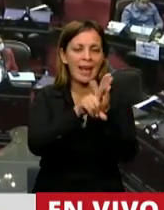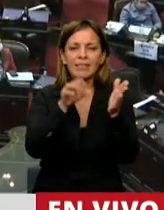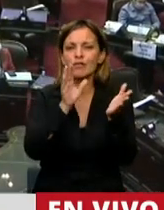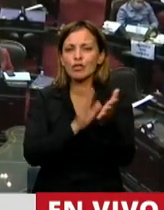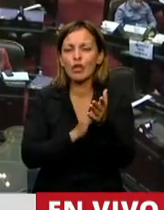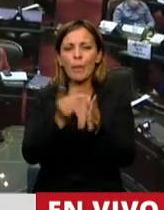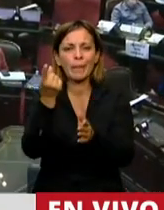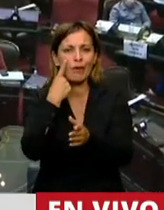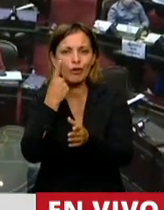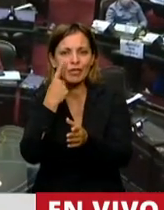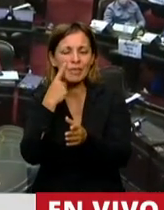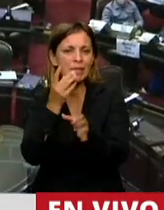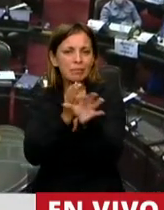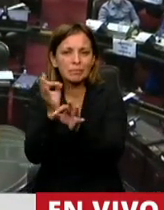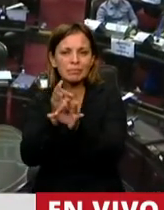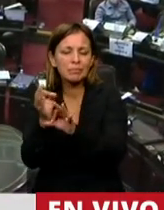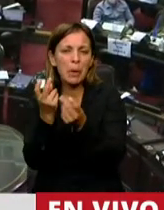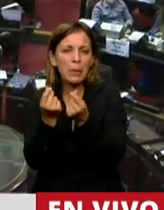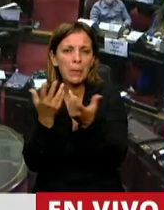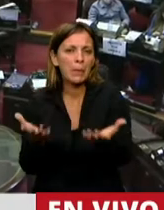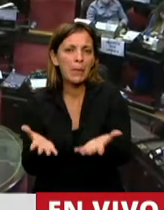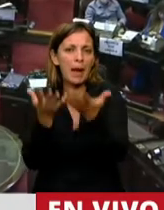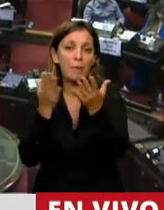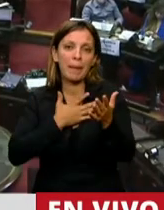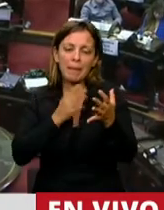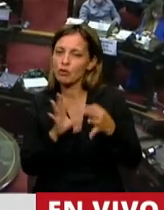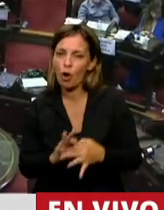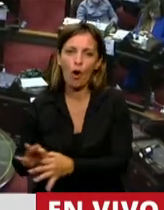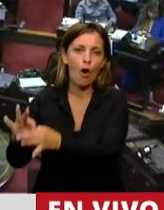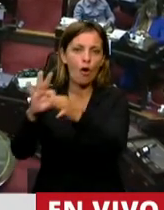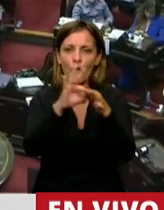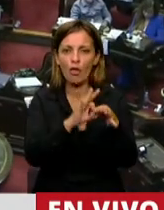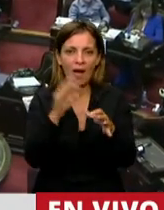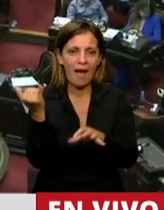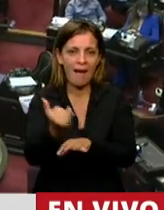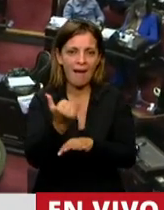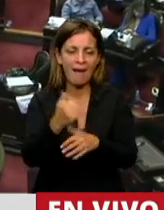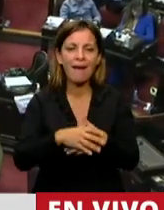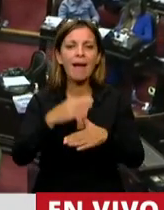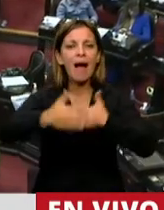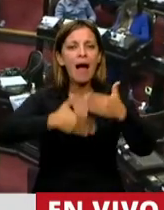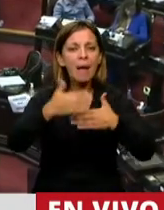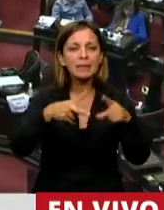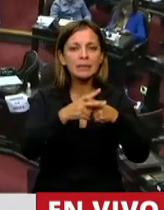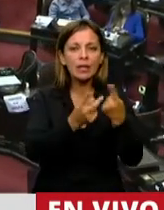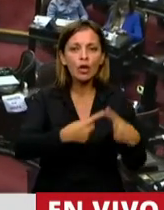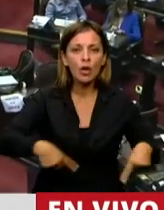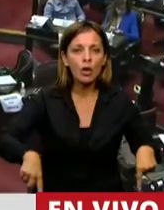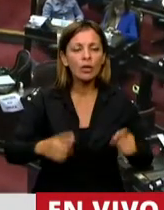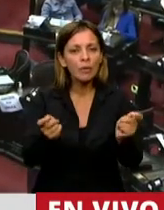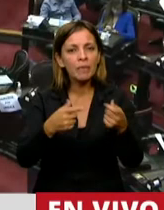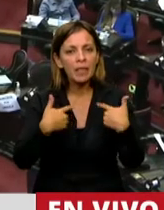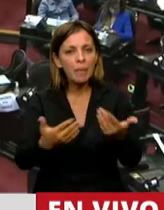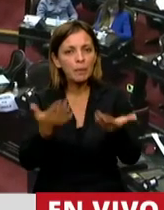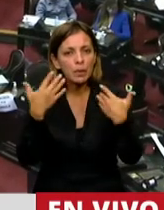del conocimiento, porque para mí todo tiene vinculación con todo y es un gran ecosistema. El avance tecnológico hace que podamos